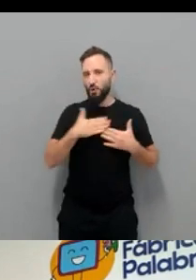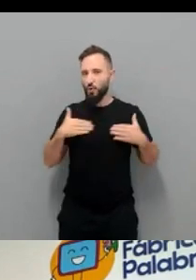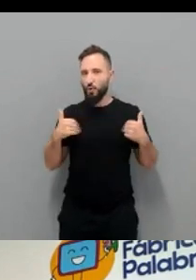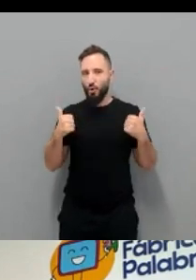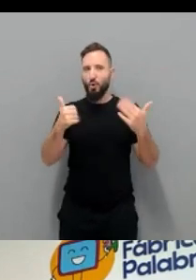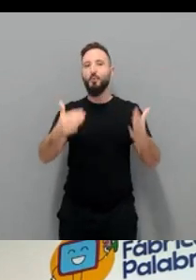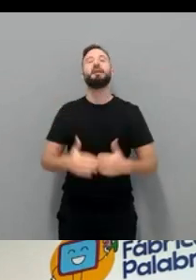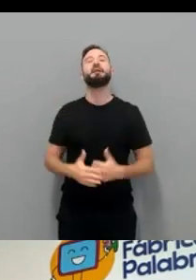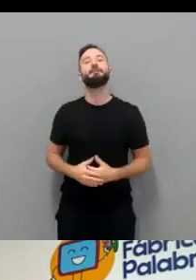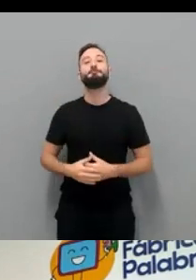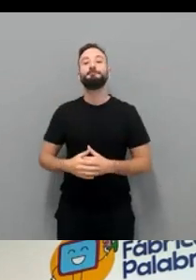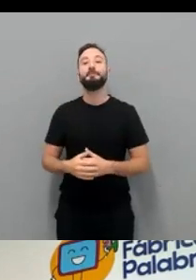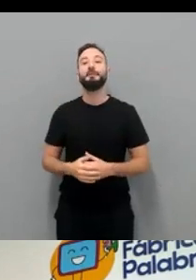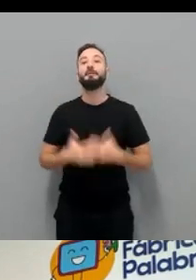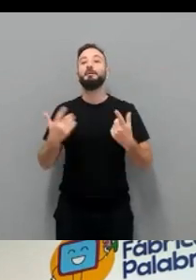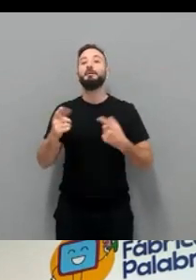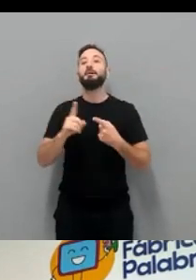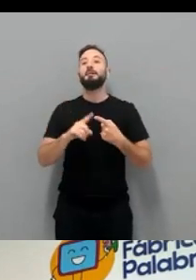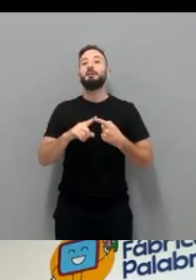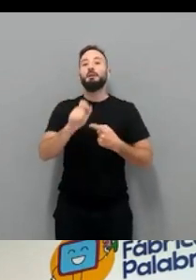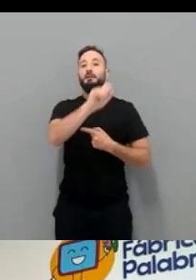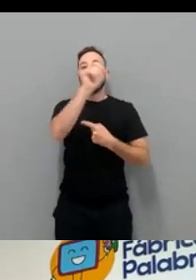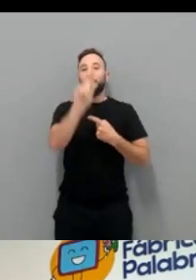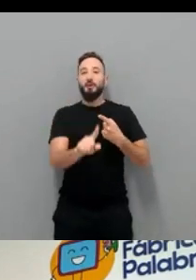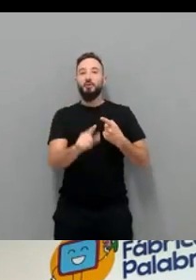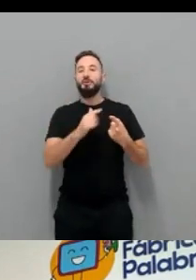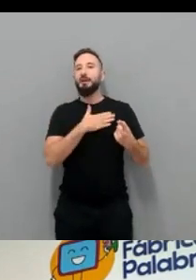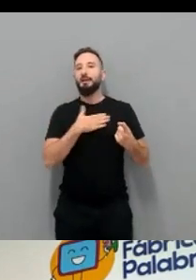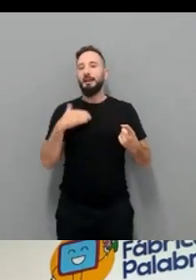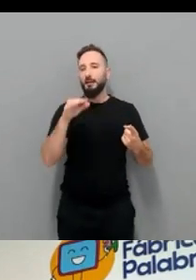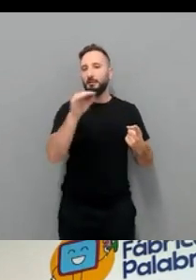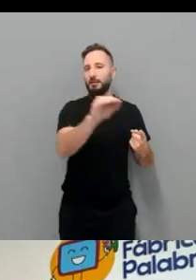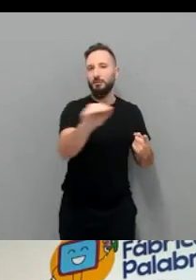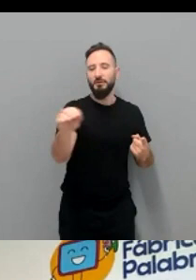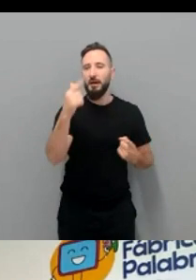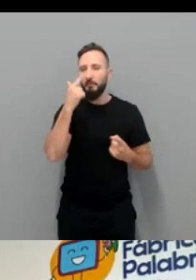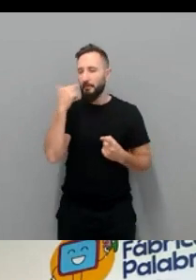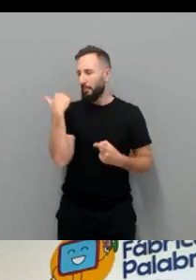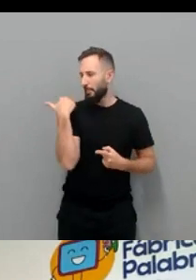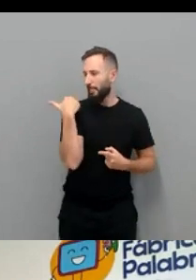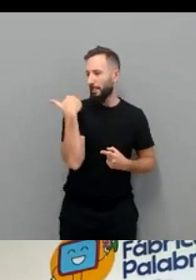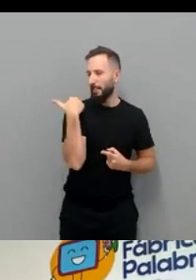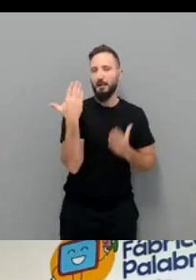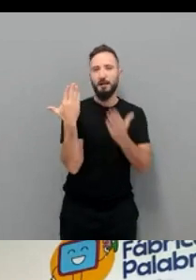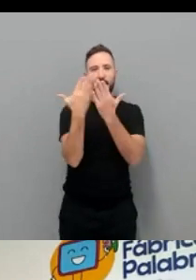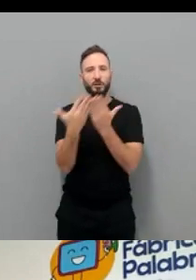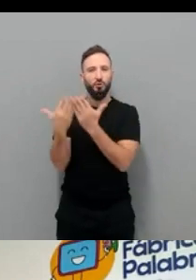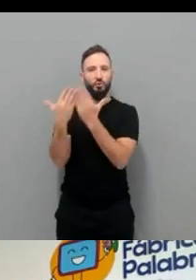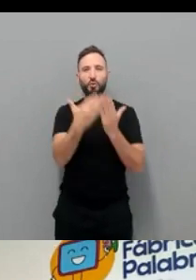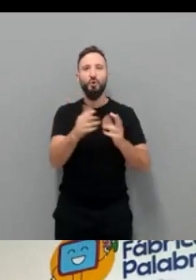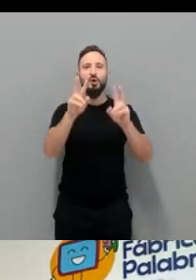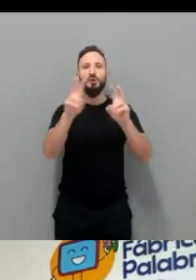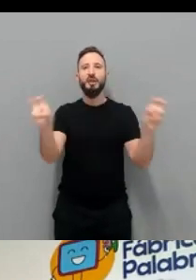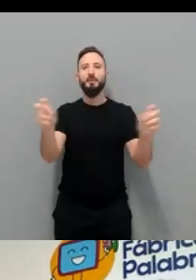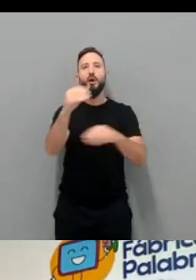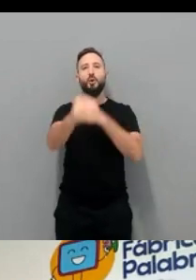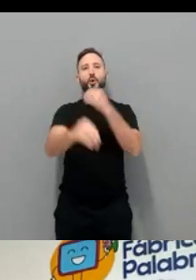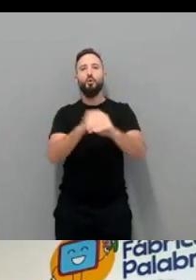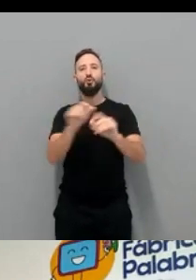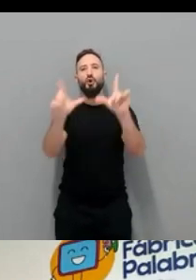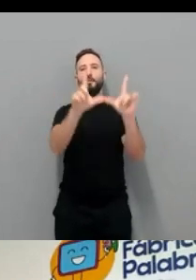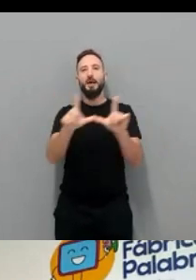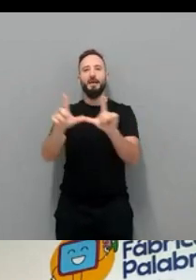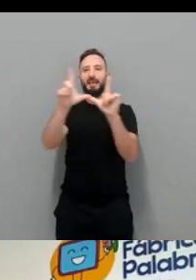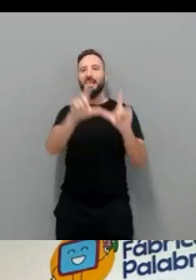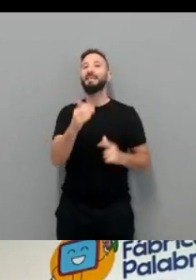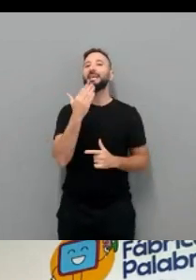contestando. Dice, una de las preguntas que lanzo es si os ha pasado que últimamente con los estudios que hay sobre el uso de las pantallas en menores de